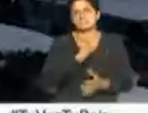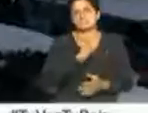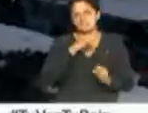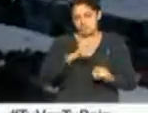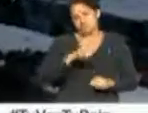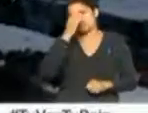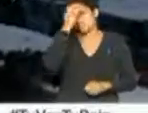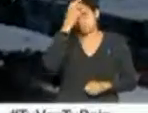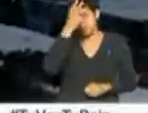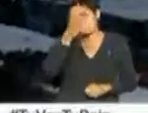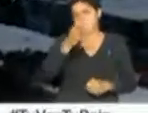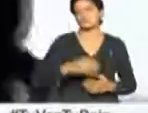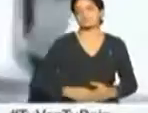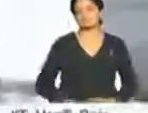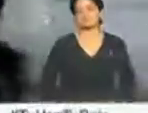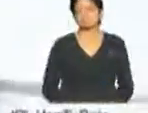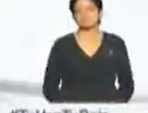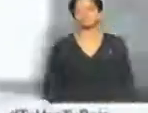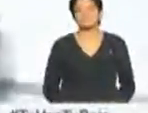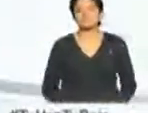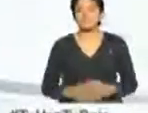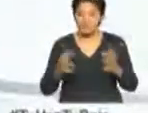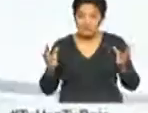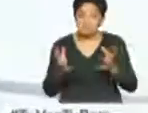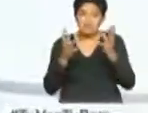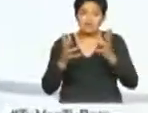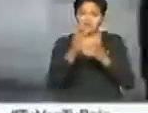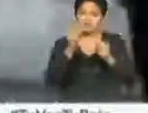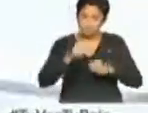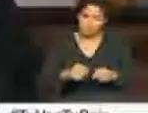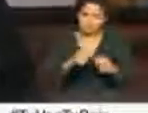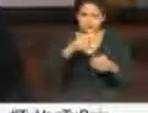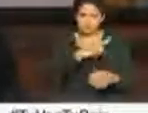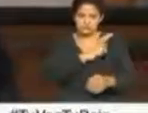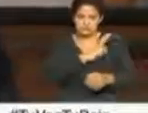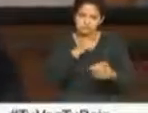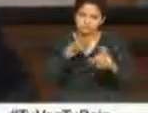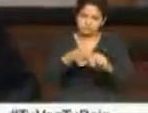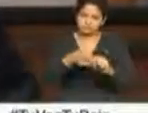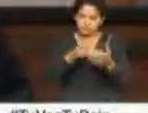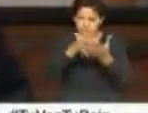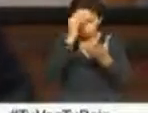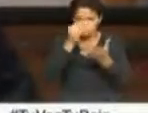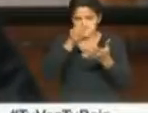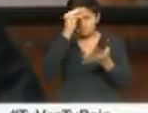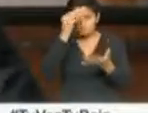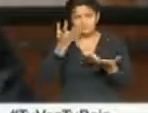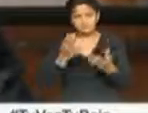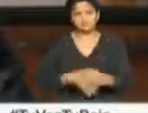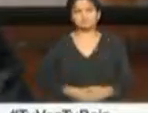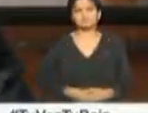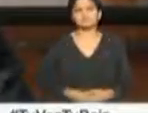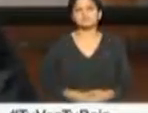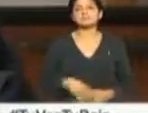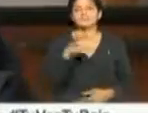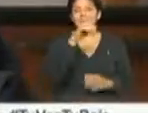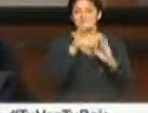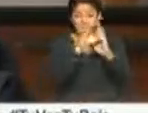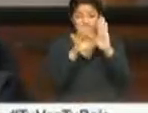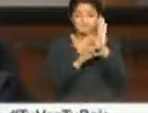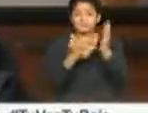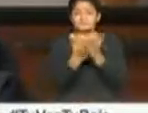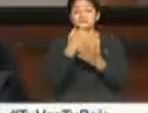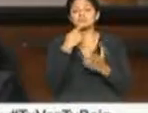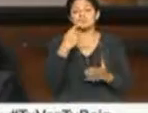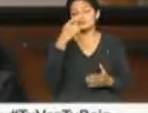brechas del conocimiento, incentivar becas y emprendimientos. El Código Ingenios complementa el ciclo de transición